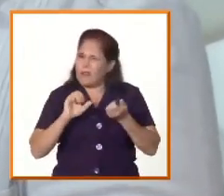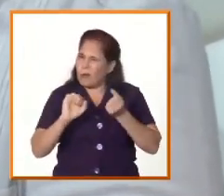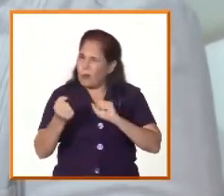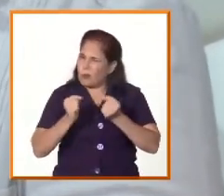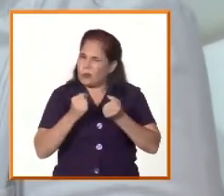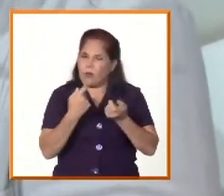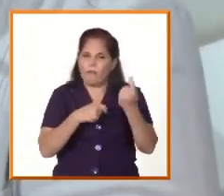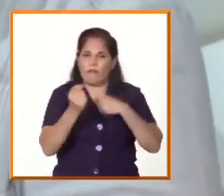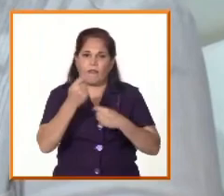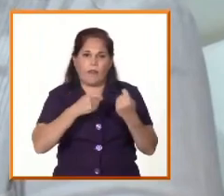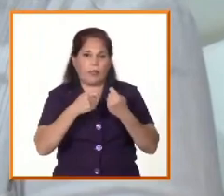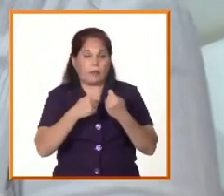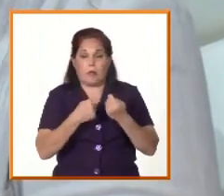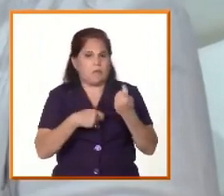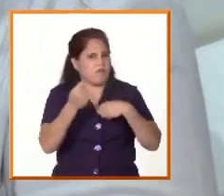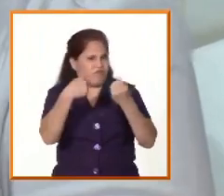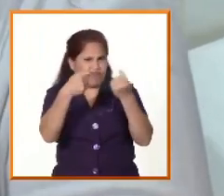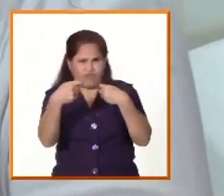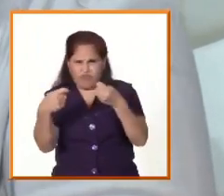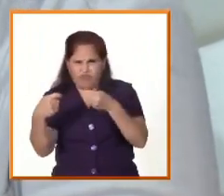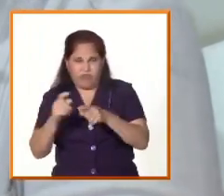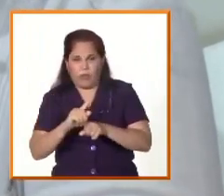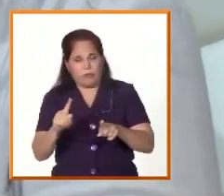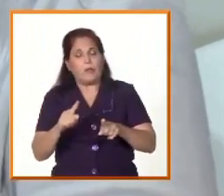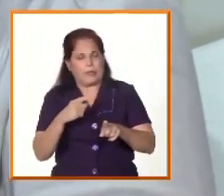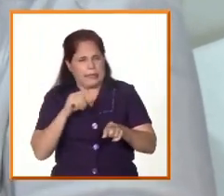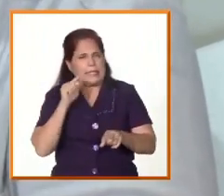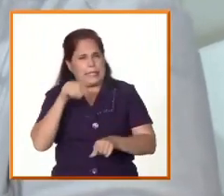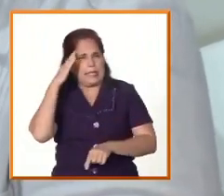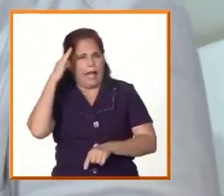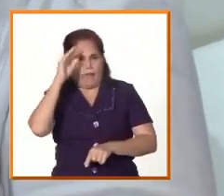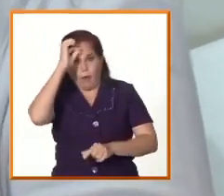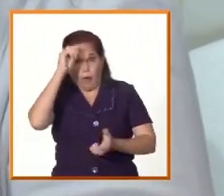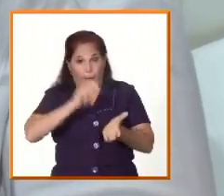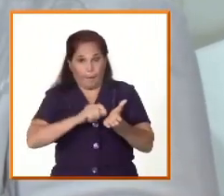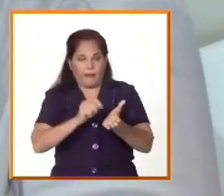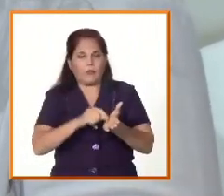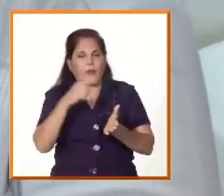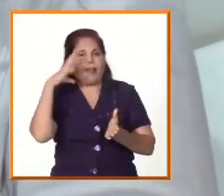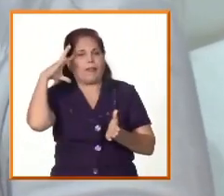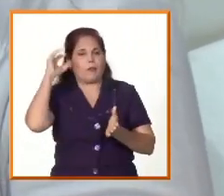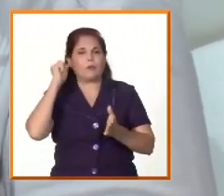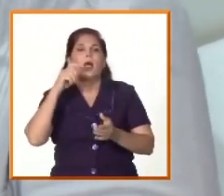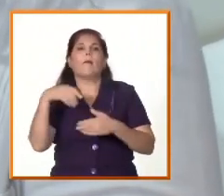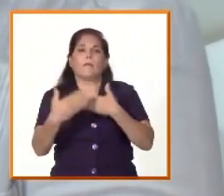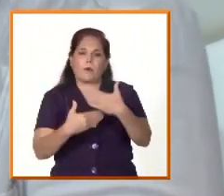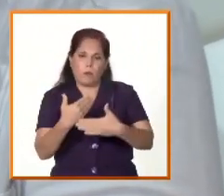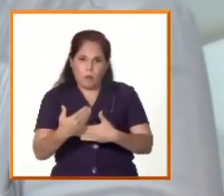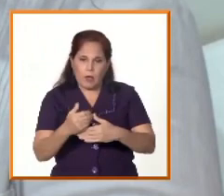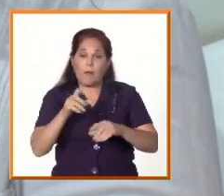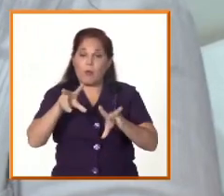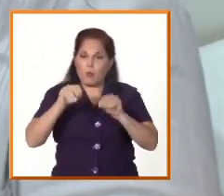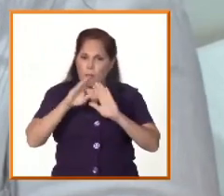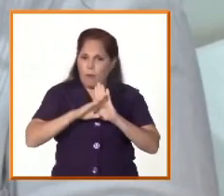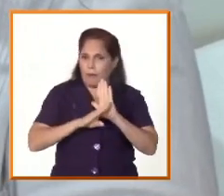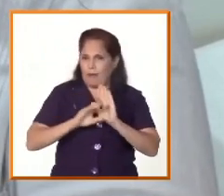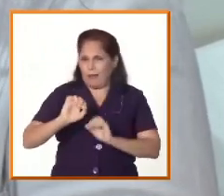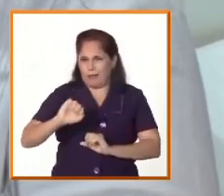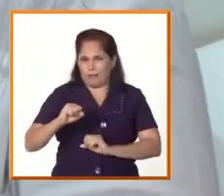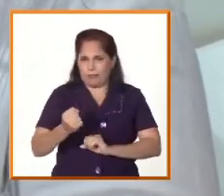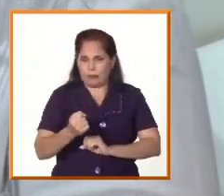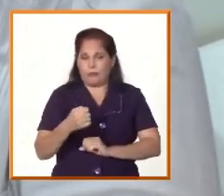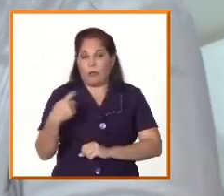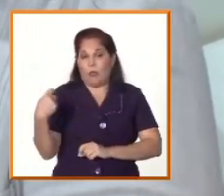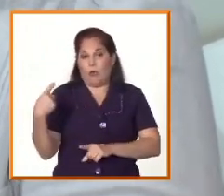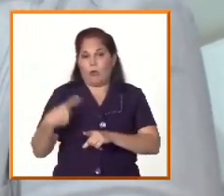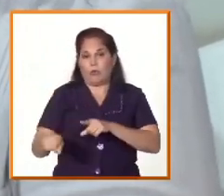tampoco se puede venderla por mayor hemos detectado problemas en las inspecciones que hemos hecho se han adoptado a las medidas se